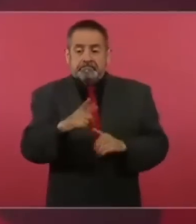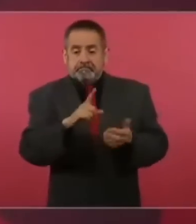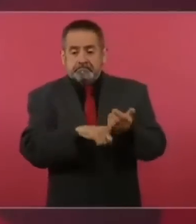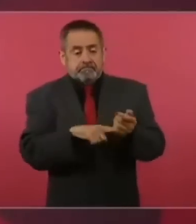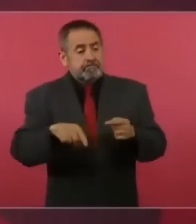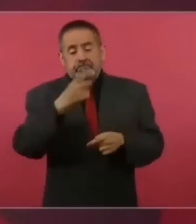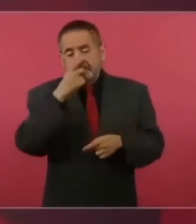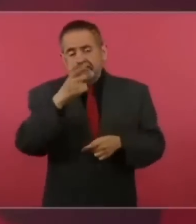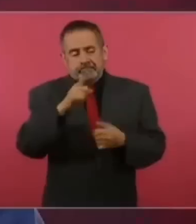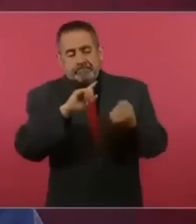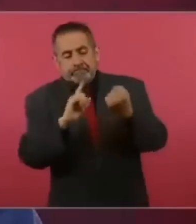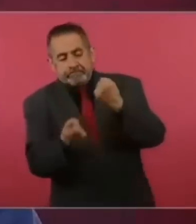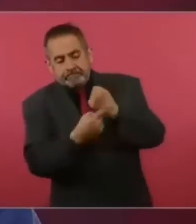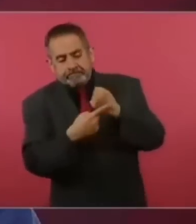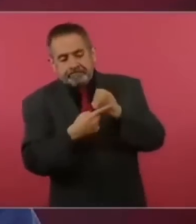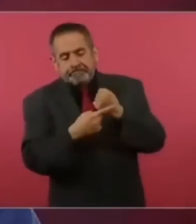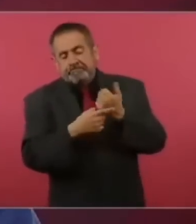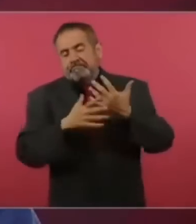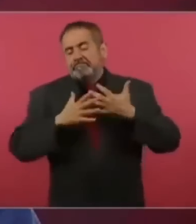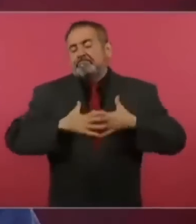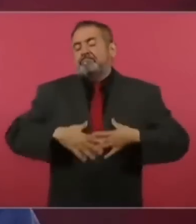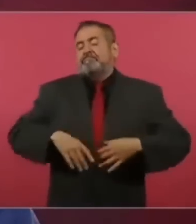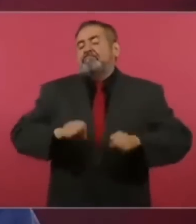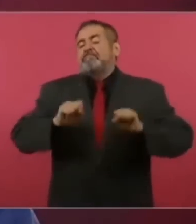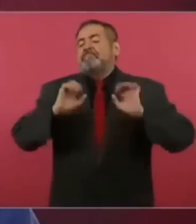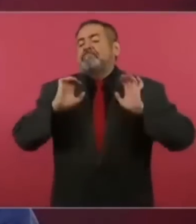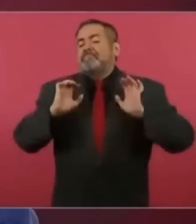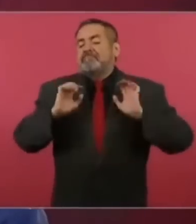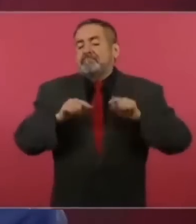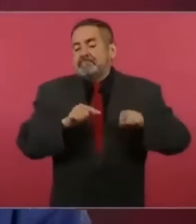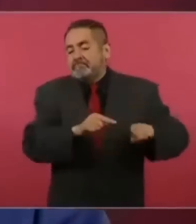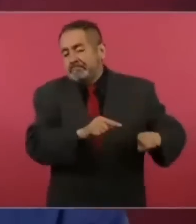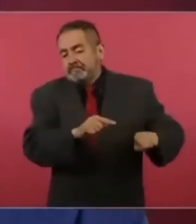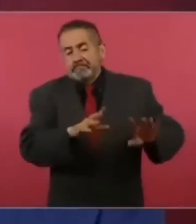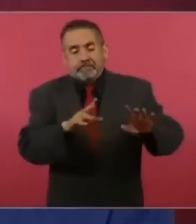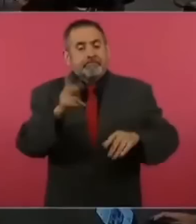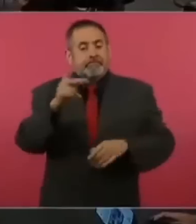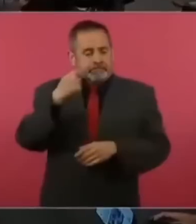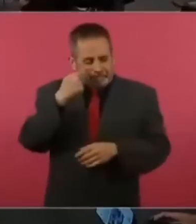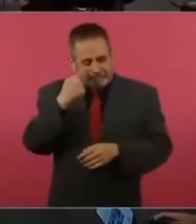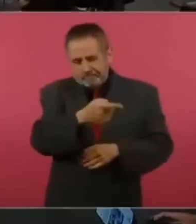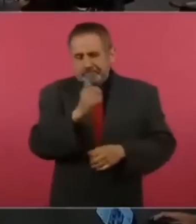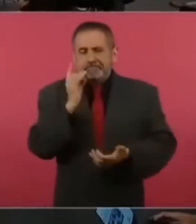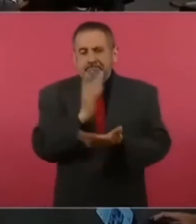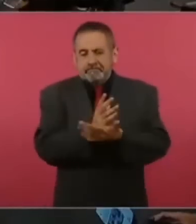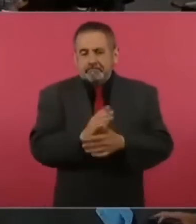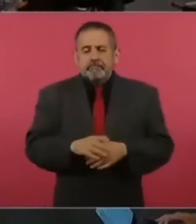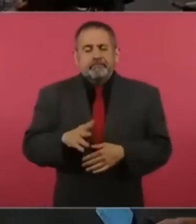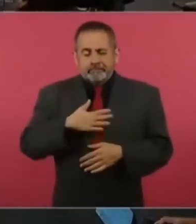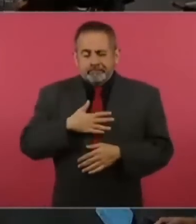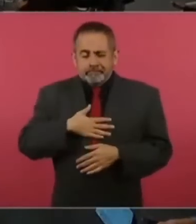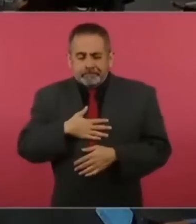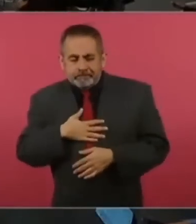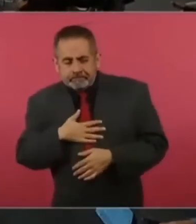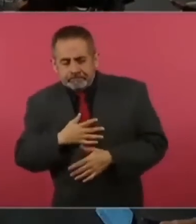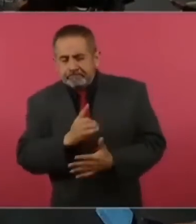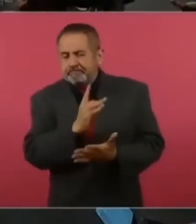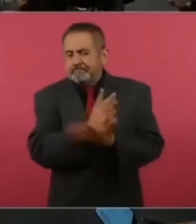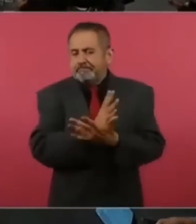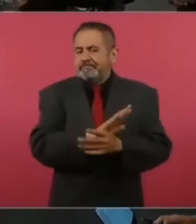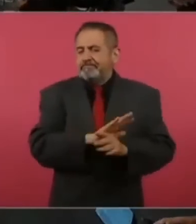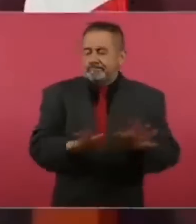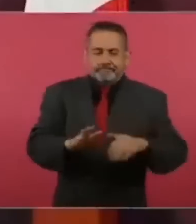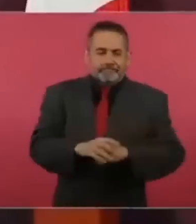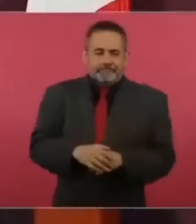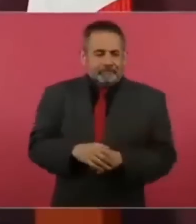Así dicen allá en mi pueblo. Por algo será. Pero se ve, ya me di cuenta.